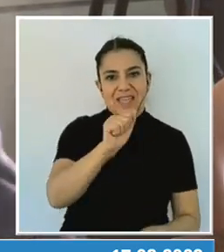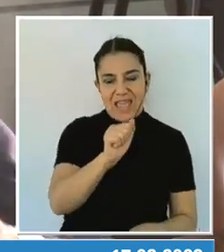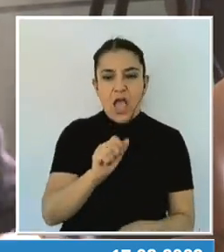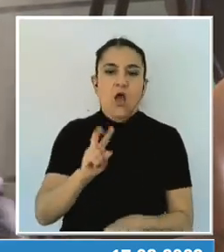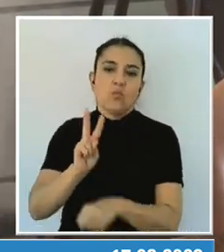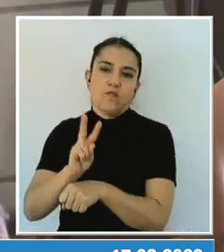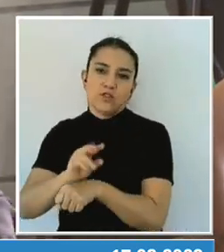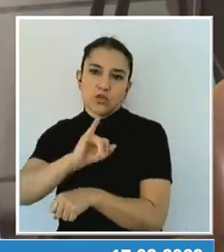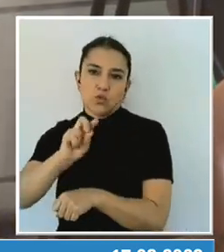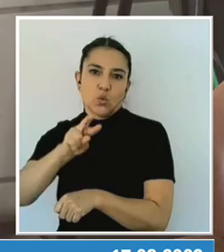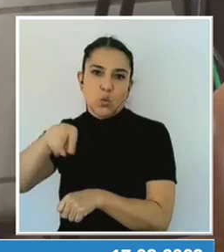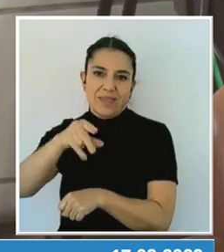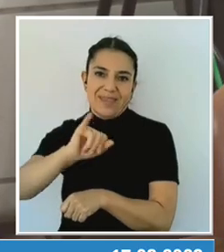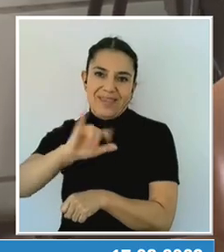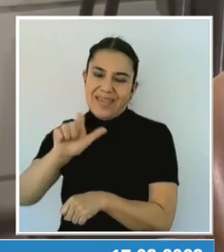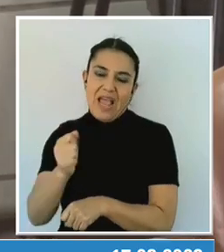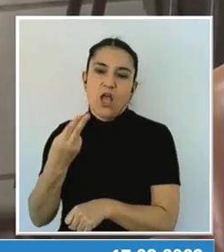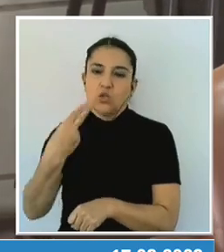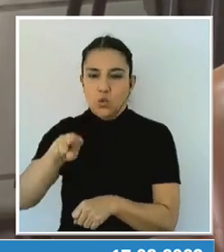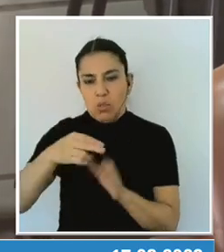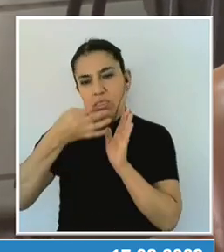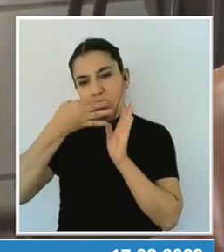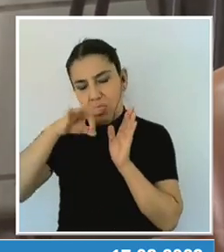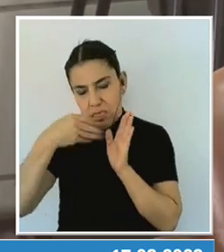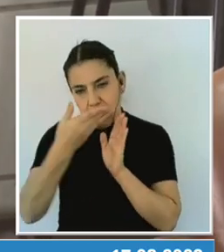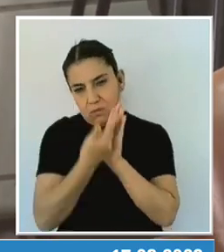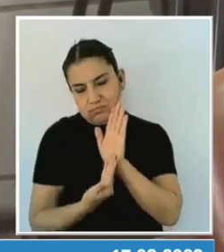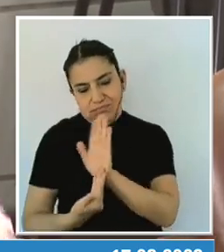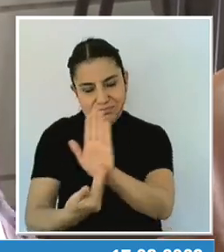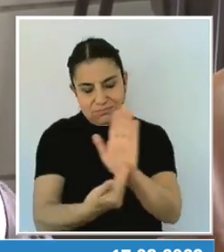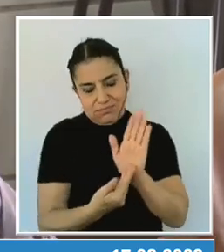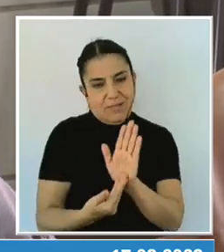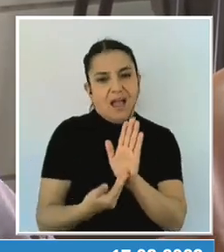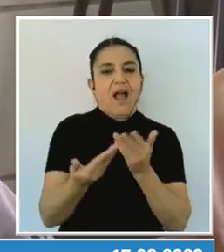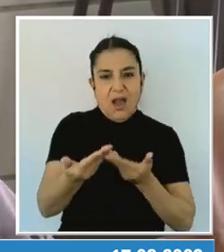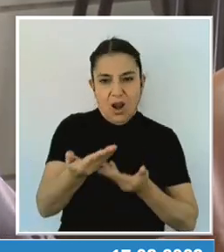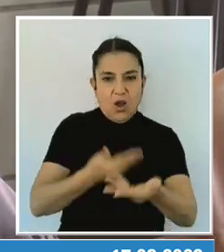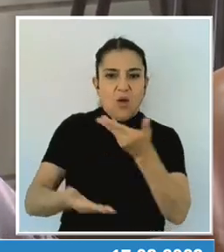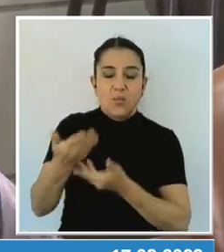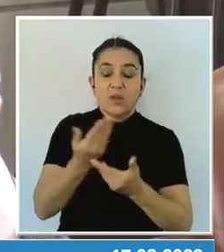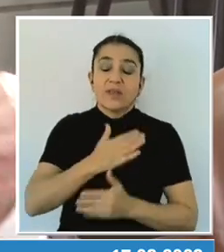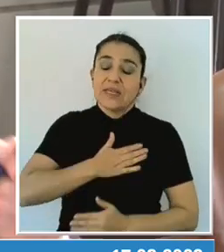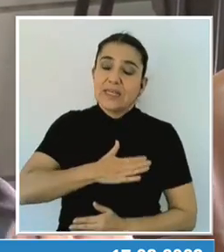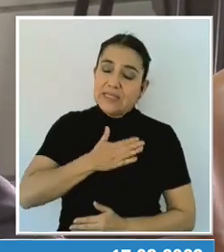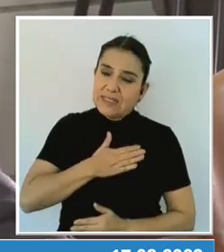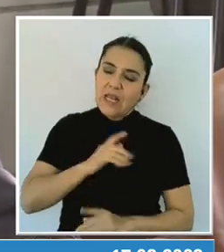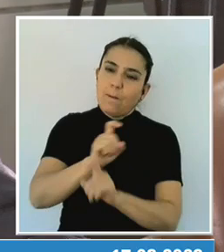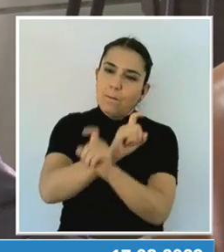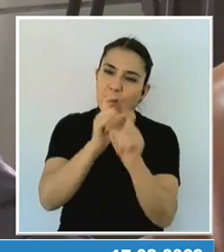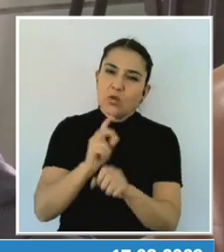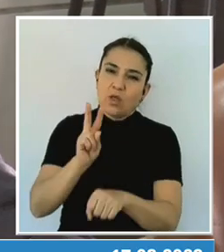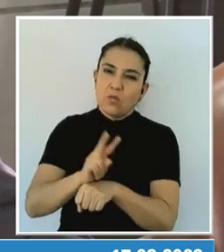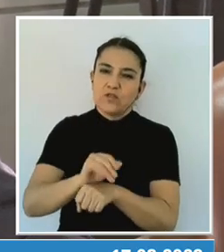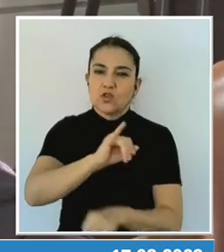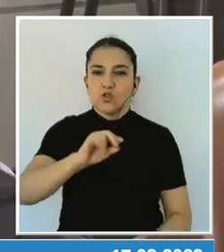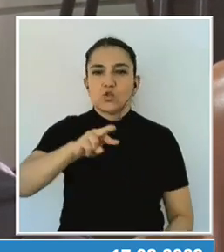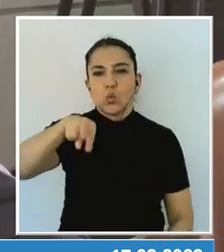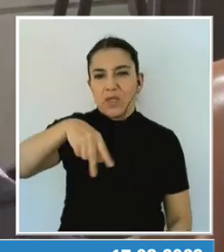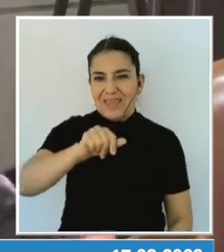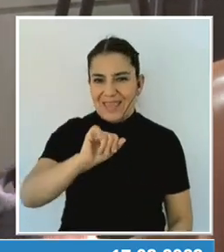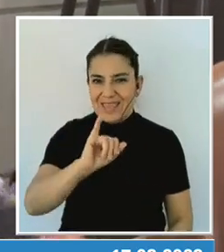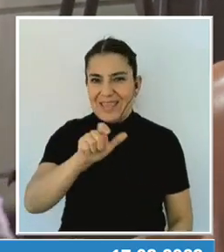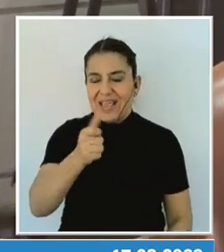exposiciones y por lo que nos han compartido. Yo también quisiera hacerle una pregunta a la profesora Zúñiga. Ella planteó